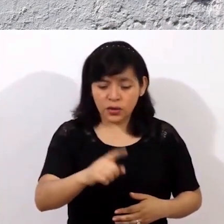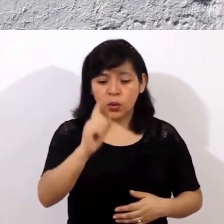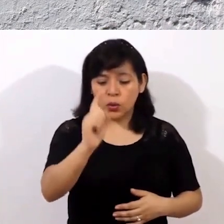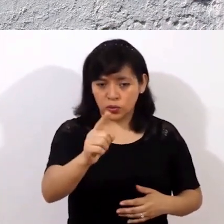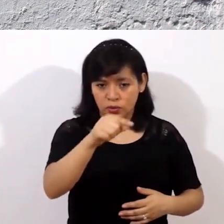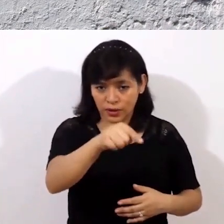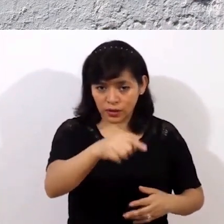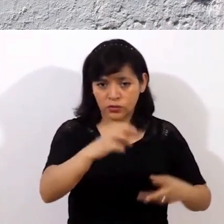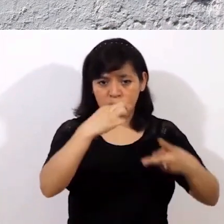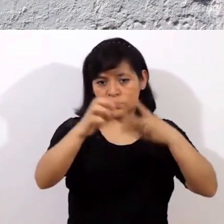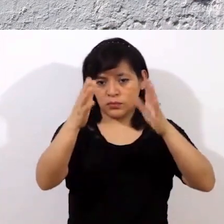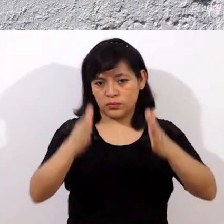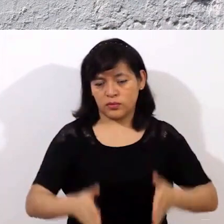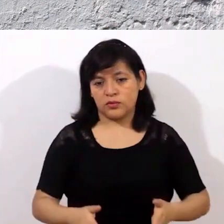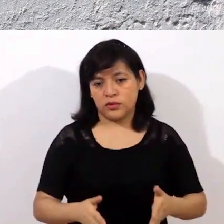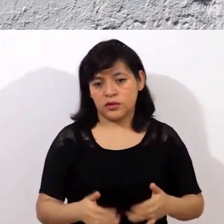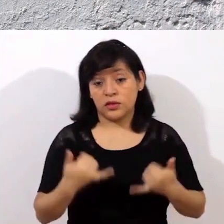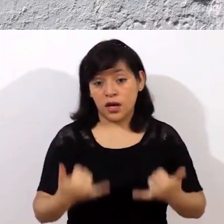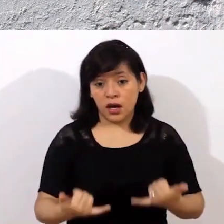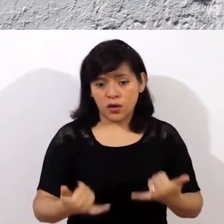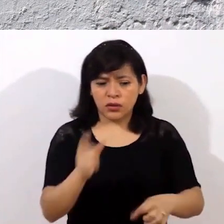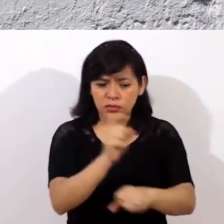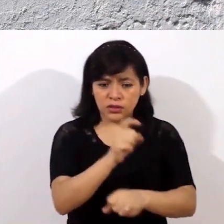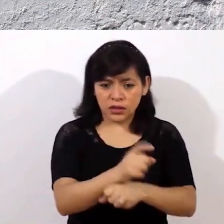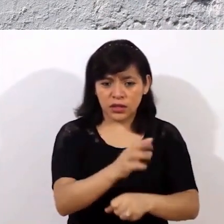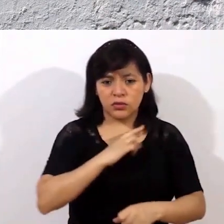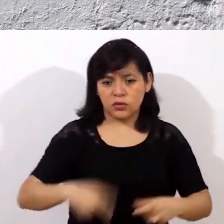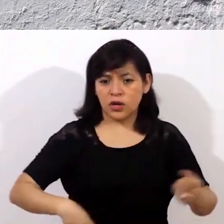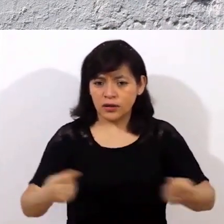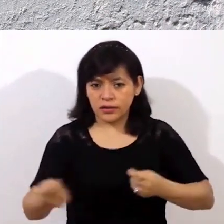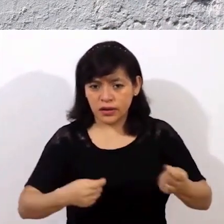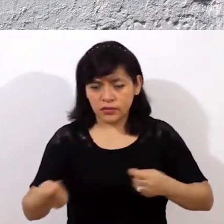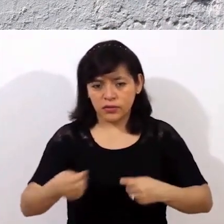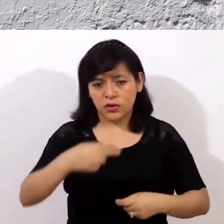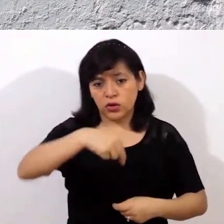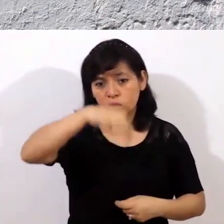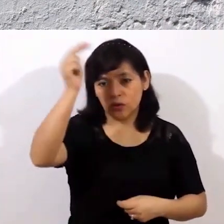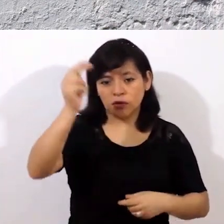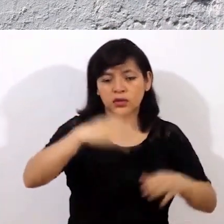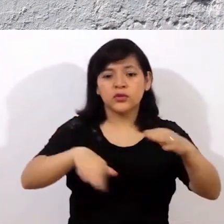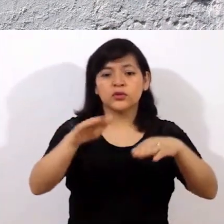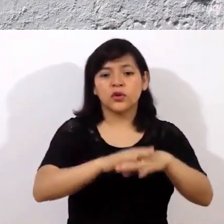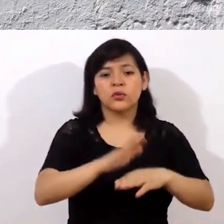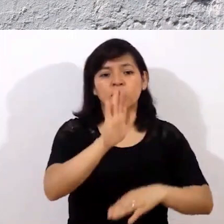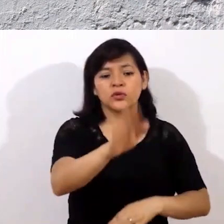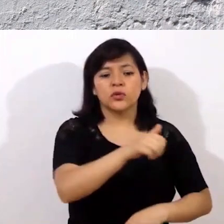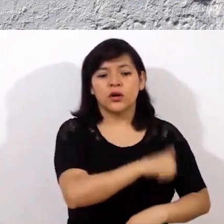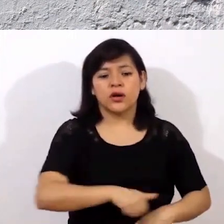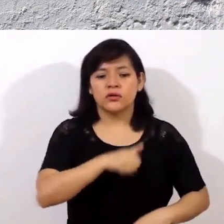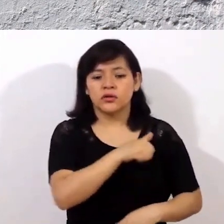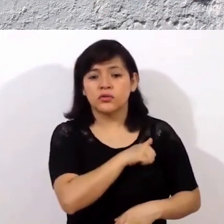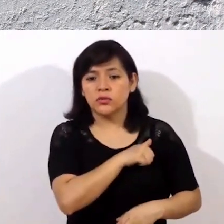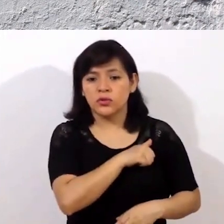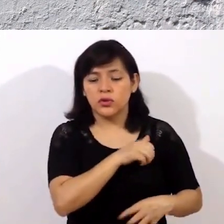Oseas es uno de ellos, ahora hablando al reino del norte. En cuanto a la actitud que tiene, todo este reino son las 10